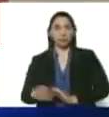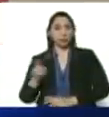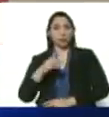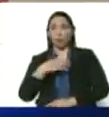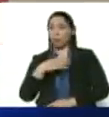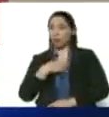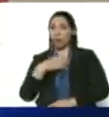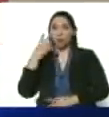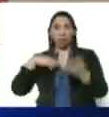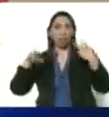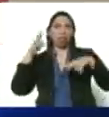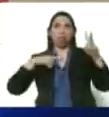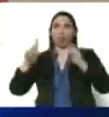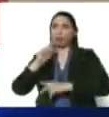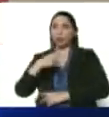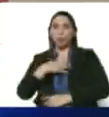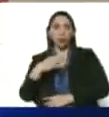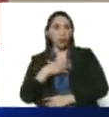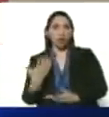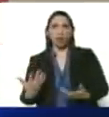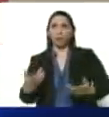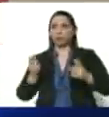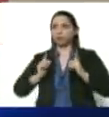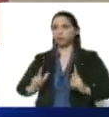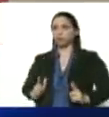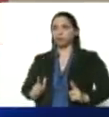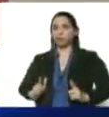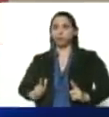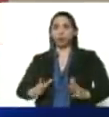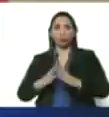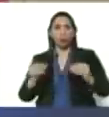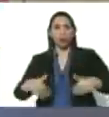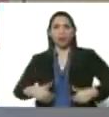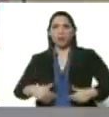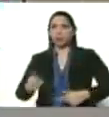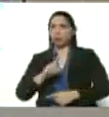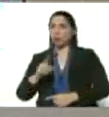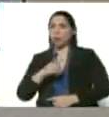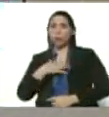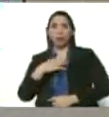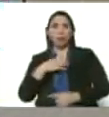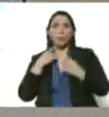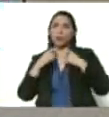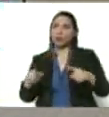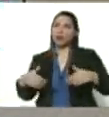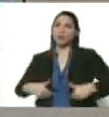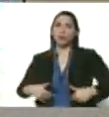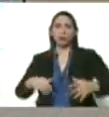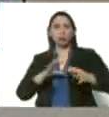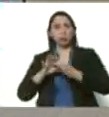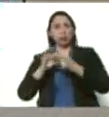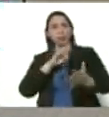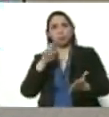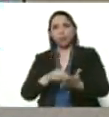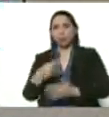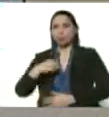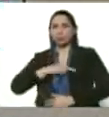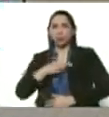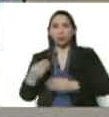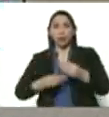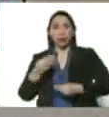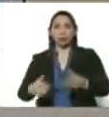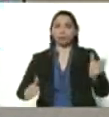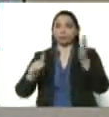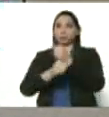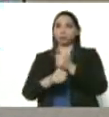descuidarnos, por eso no podemos bajar la guardia, todo el esfuerzo, no podemos perder el esfuerzo que en Unión Nacional hemos